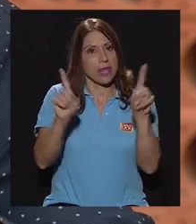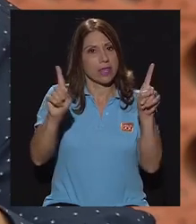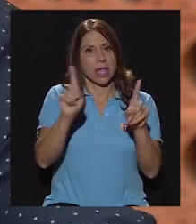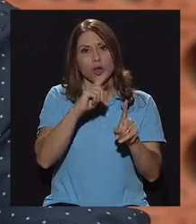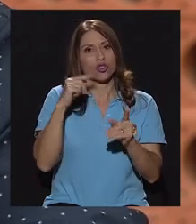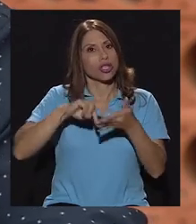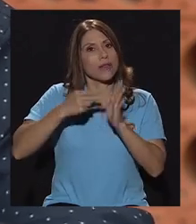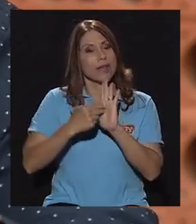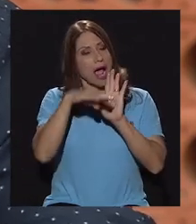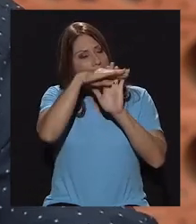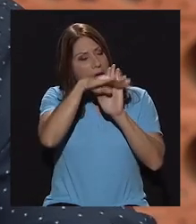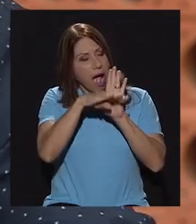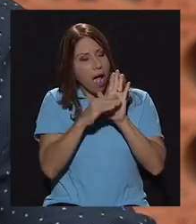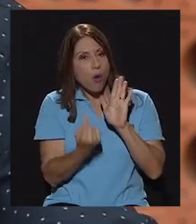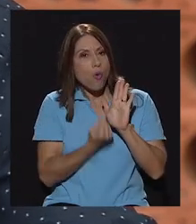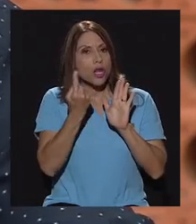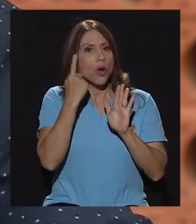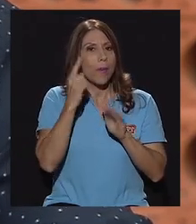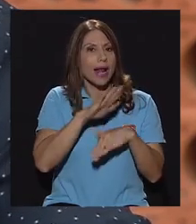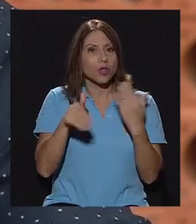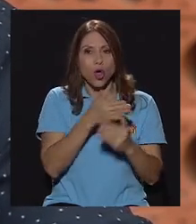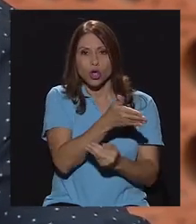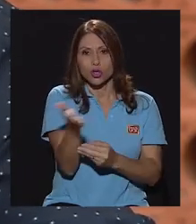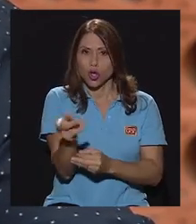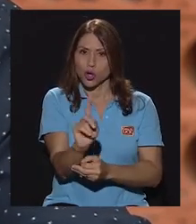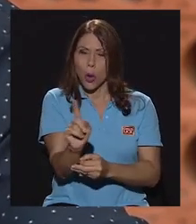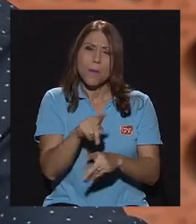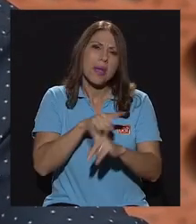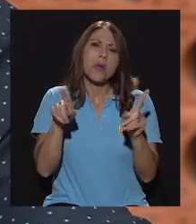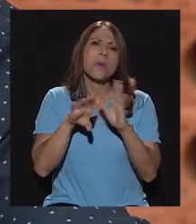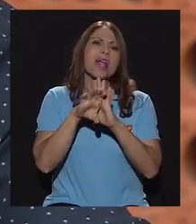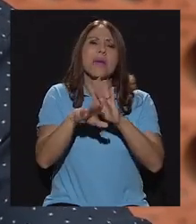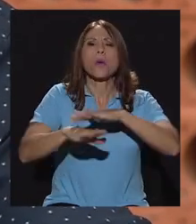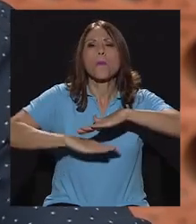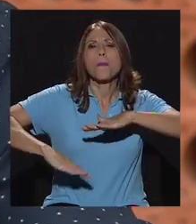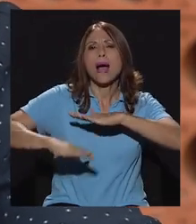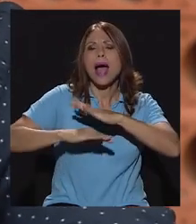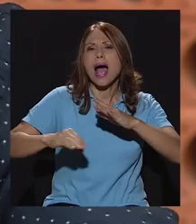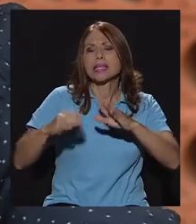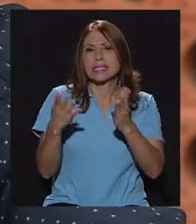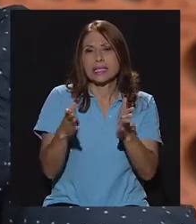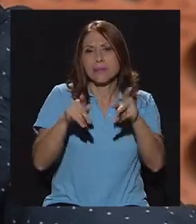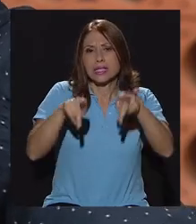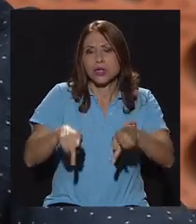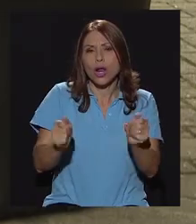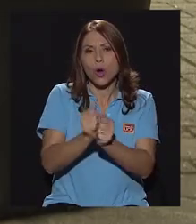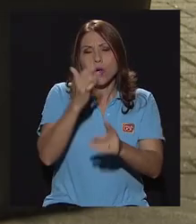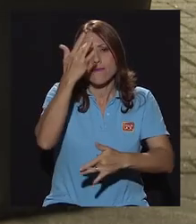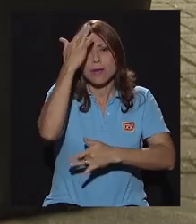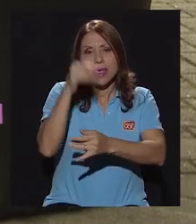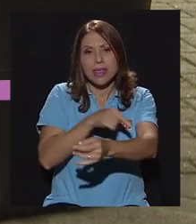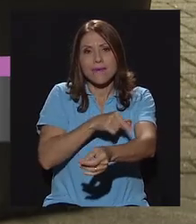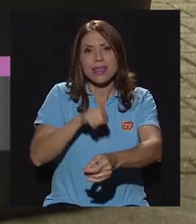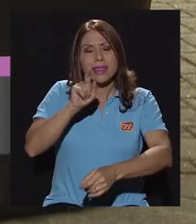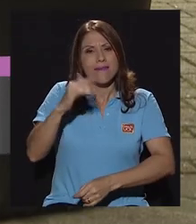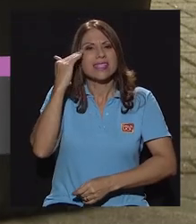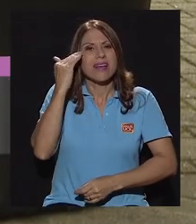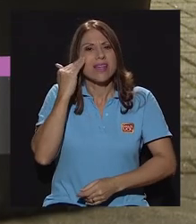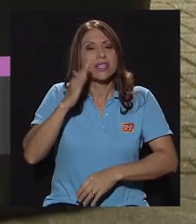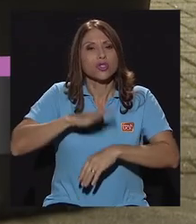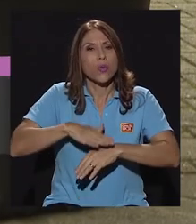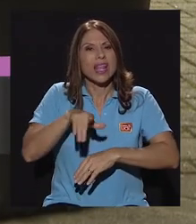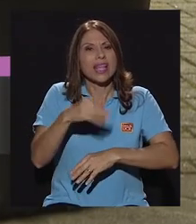una alimentación única. Pero ¿cuál es ese pilar fundamental que el diabético debe conocer respecto a su alimentación? Bueno, en